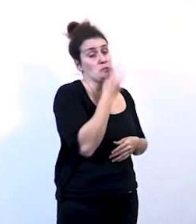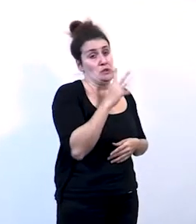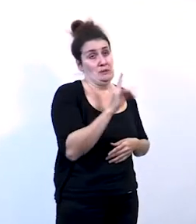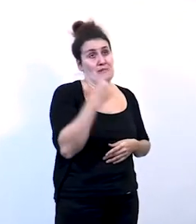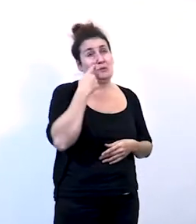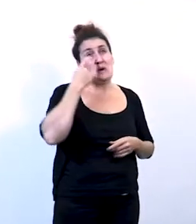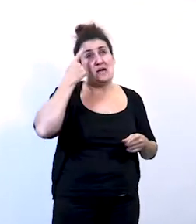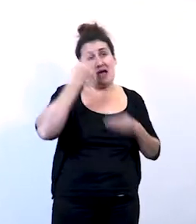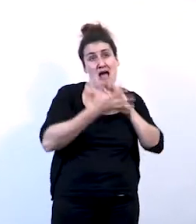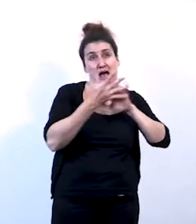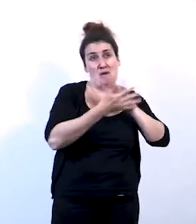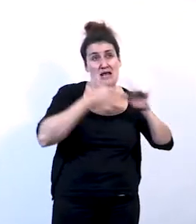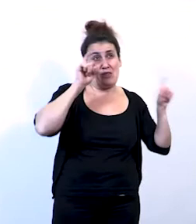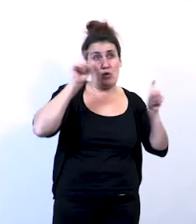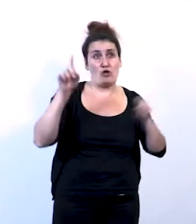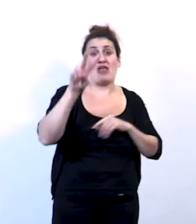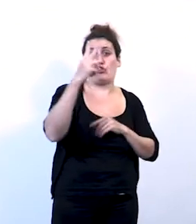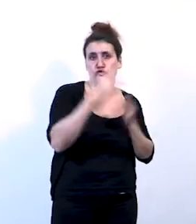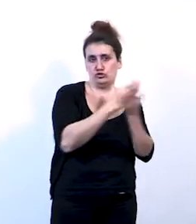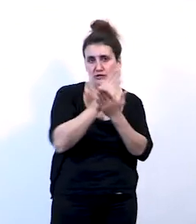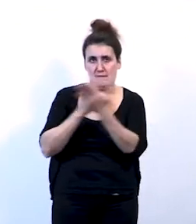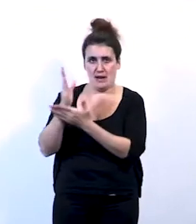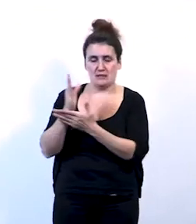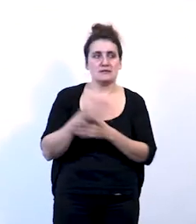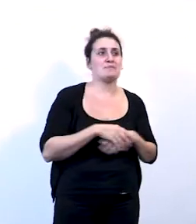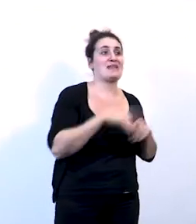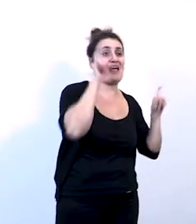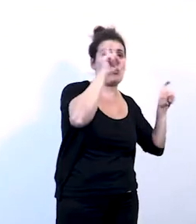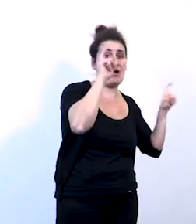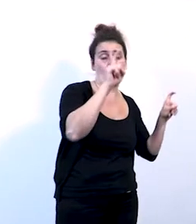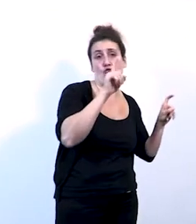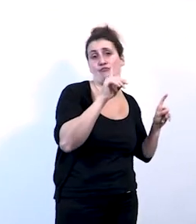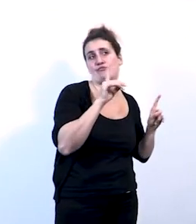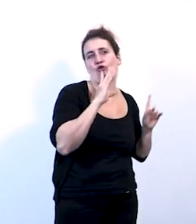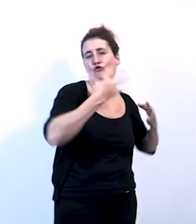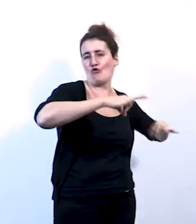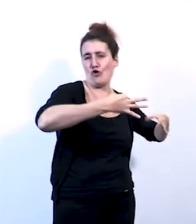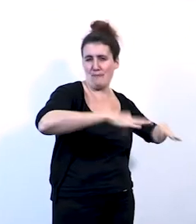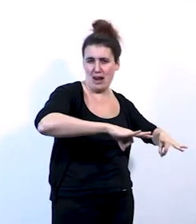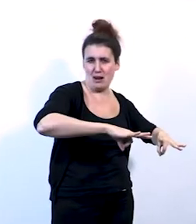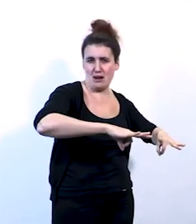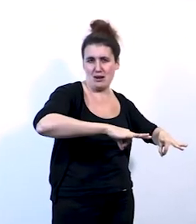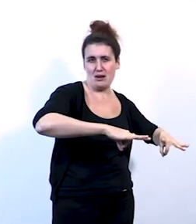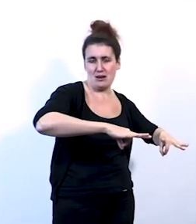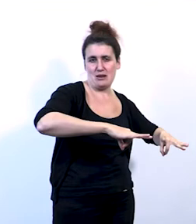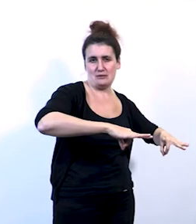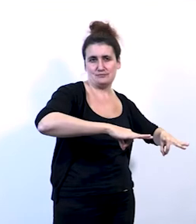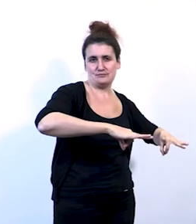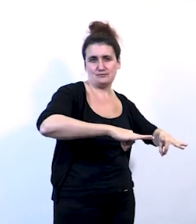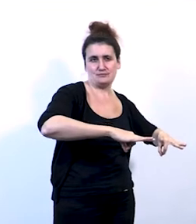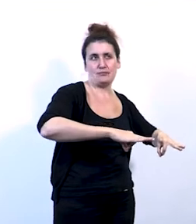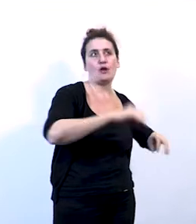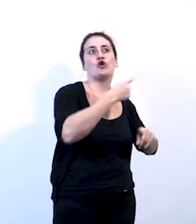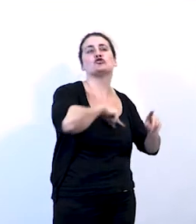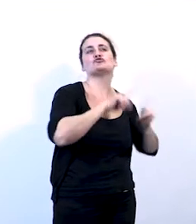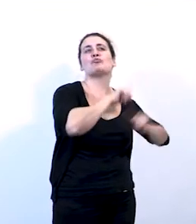la educación a dos niveles. La educación formal, nosotros no tenemos un problema